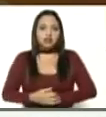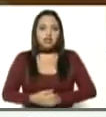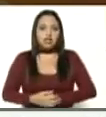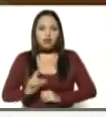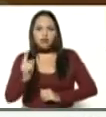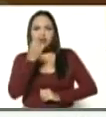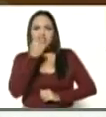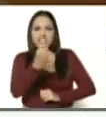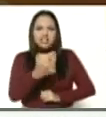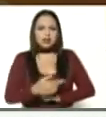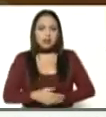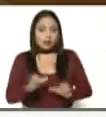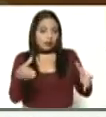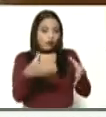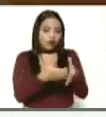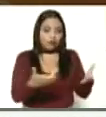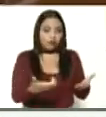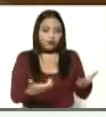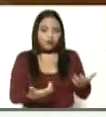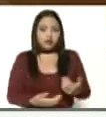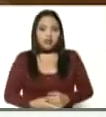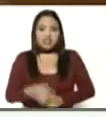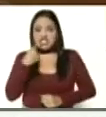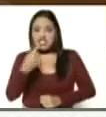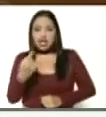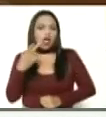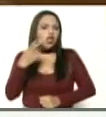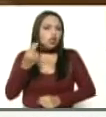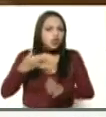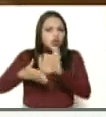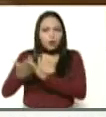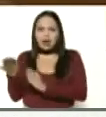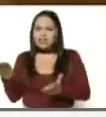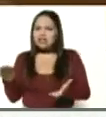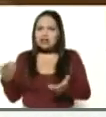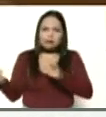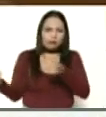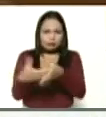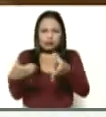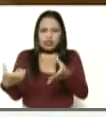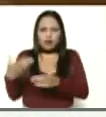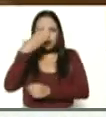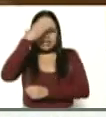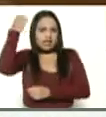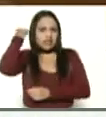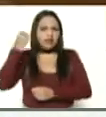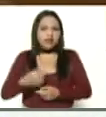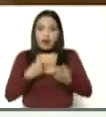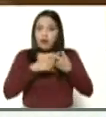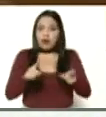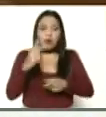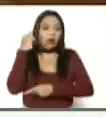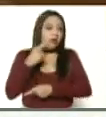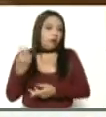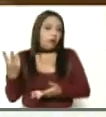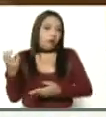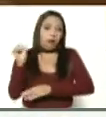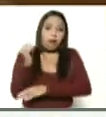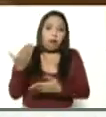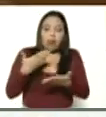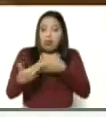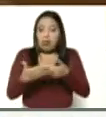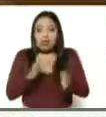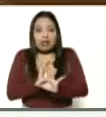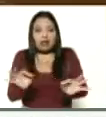es: los sectores conservadores, no vayas a hablar con Miranda. Pero Bolívar, como era desobediente, Bolívar